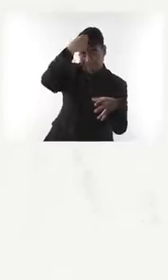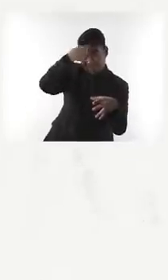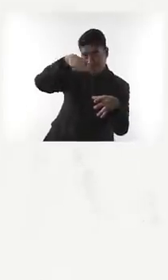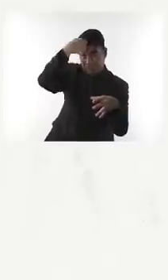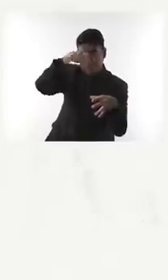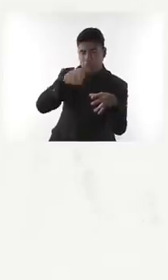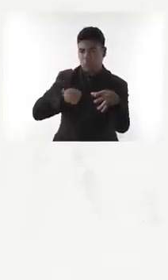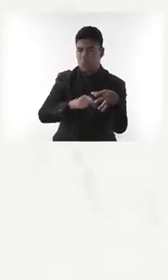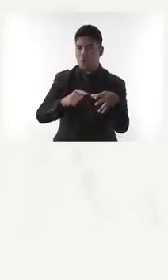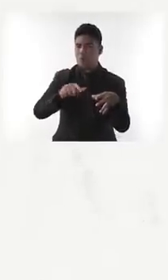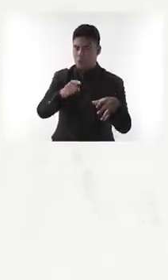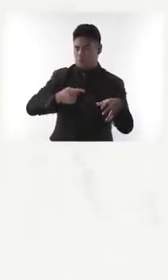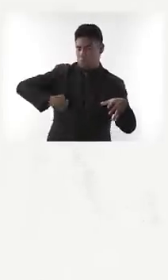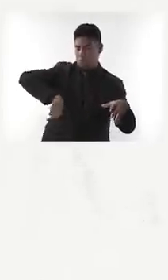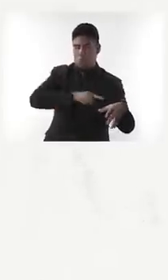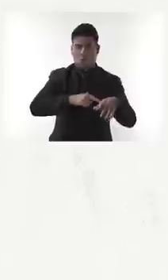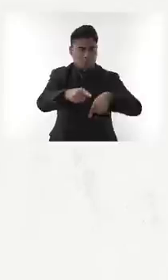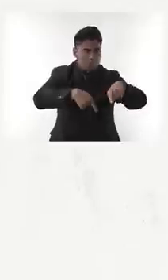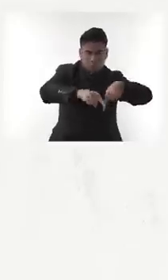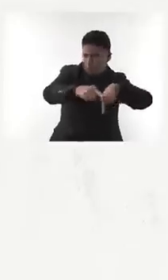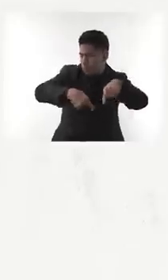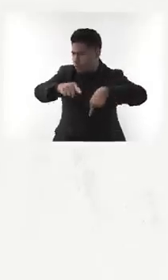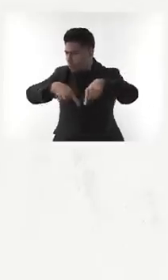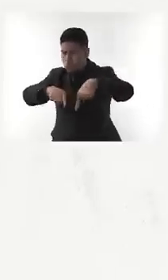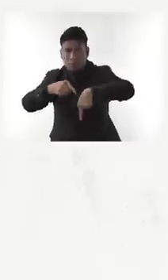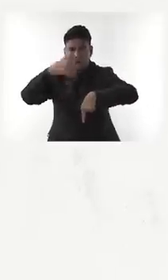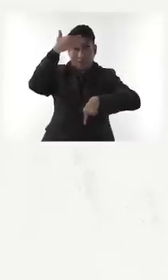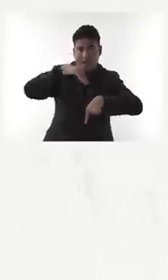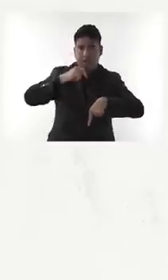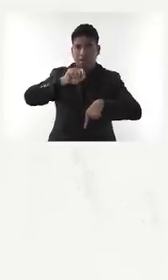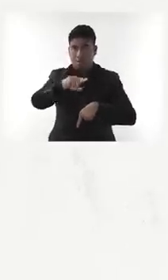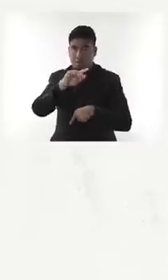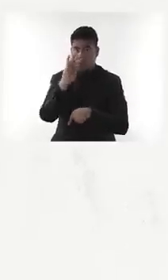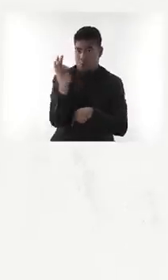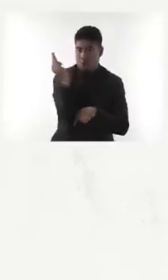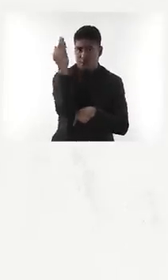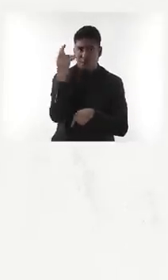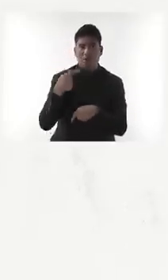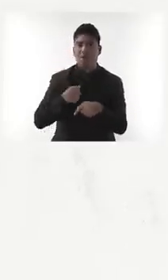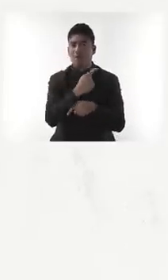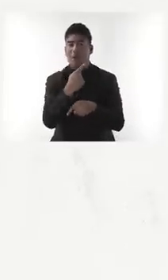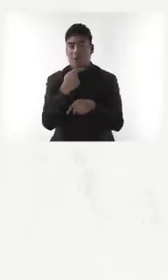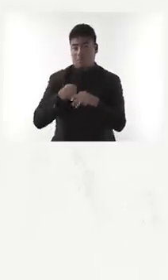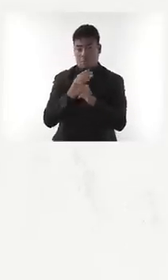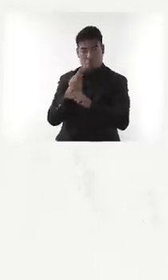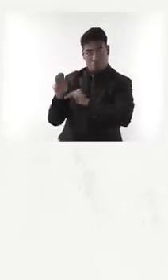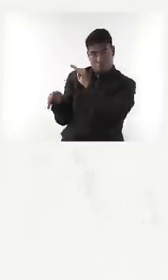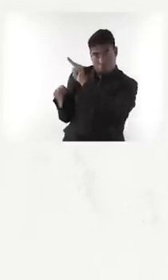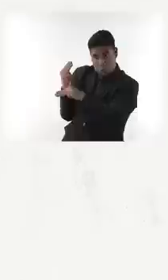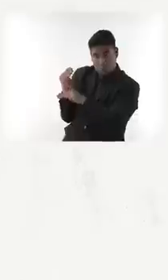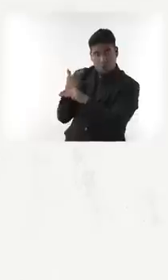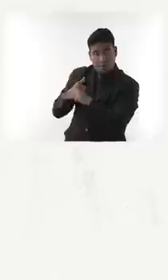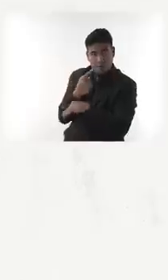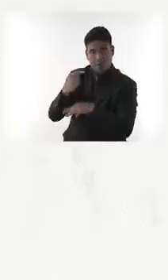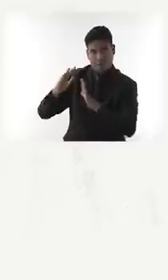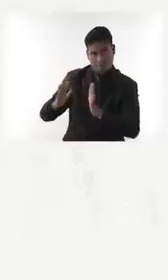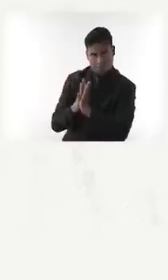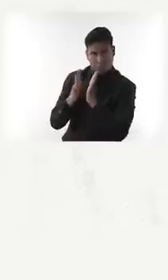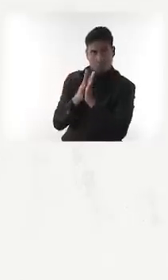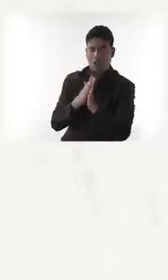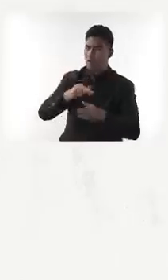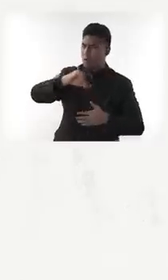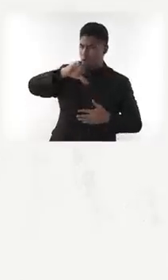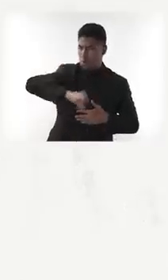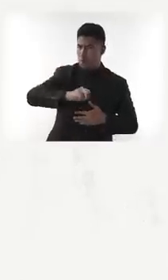jugadores y de un extenso reporte de cada directivo de la federación que participó en el Mundial pasado, el día de hoy